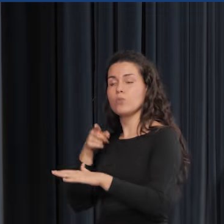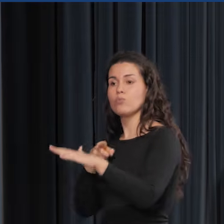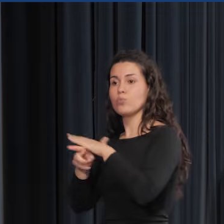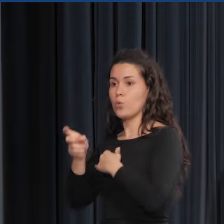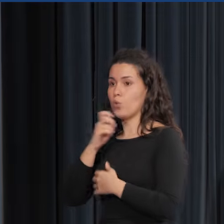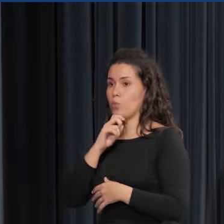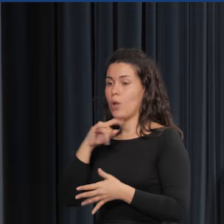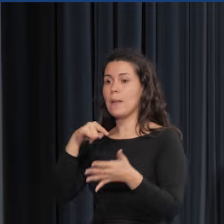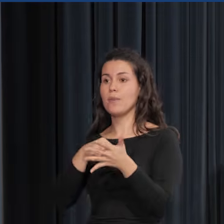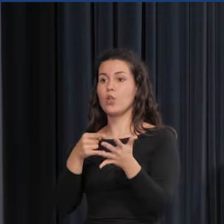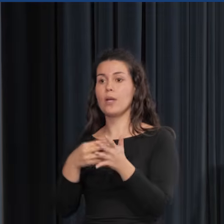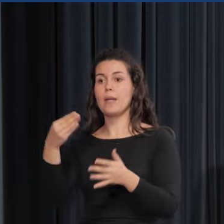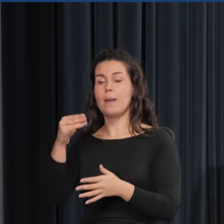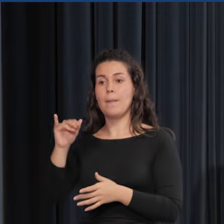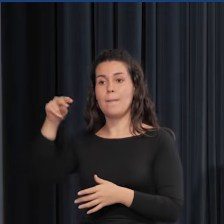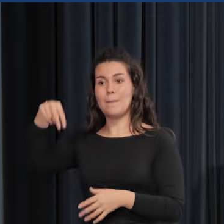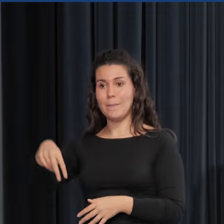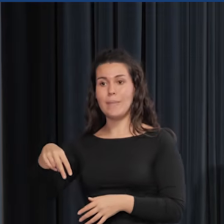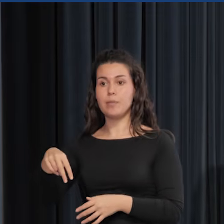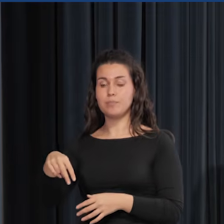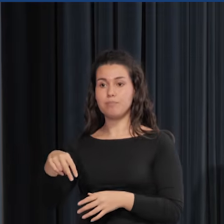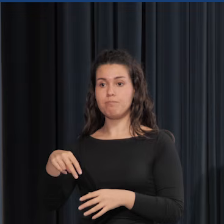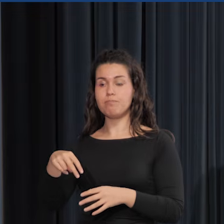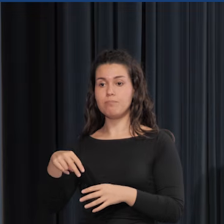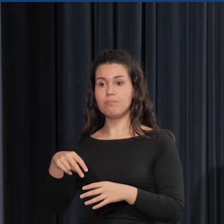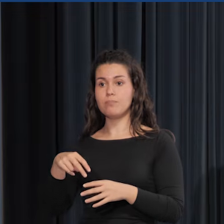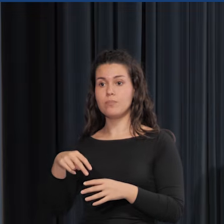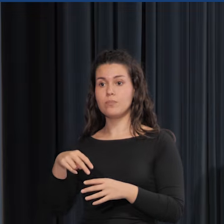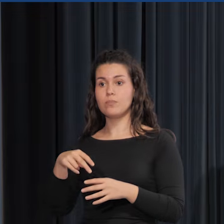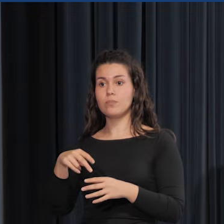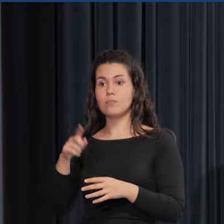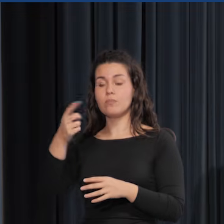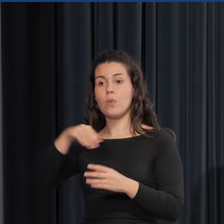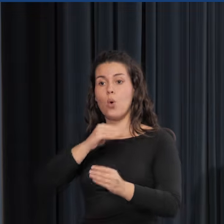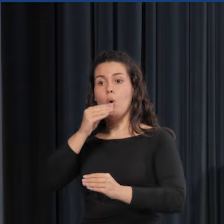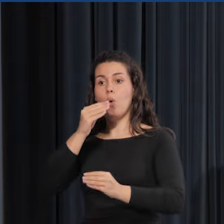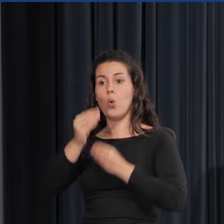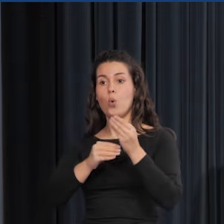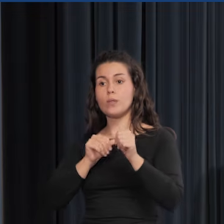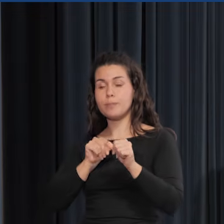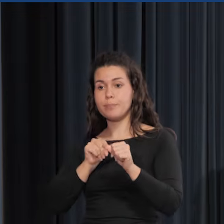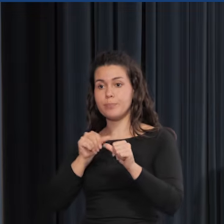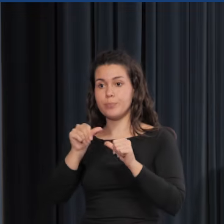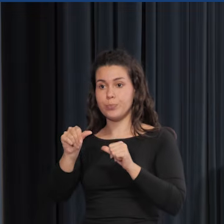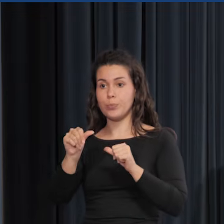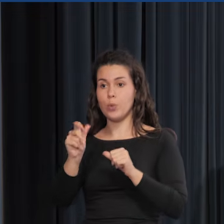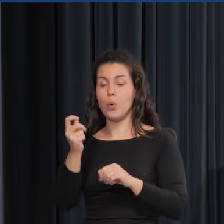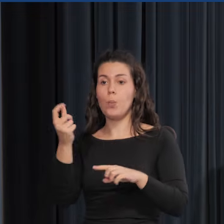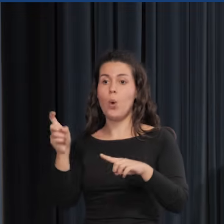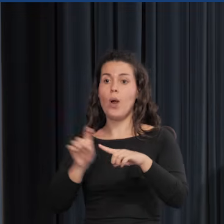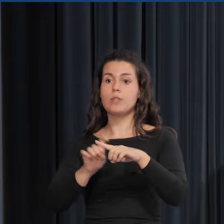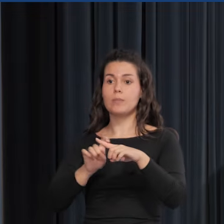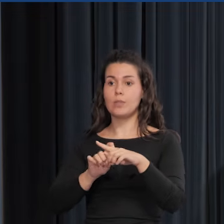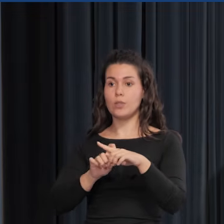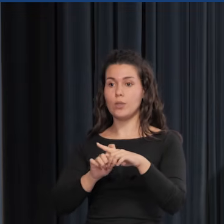BIM parte su necesidad de utilización, en cierta manera, de algún aspecto que se cita en